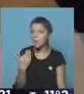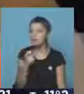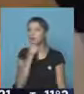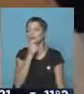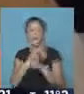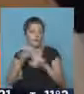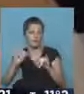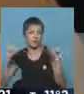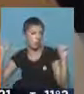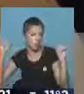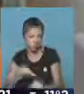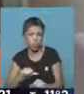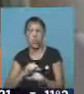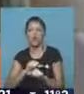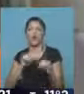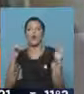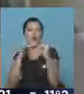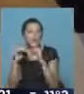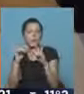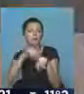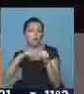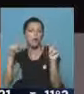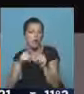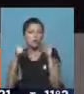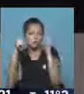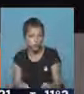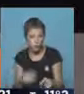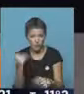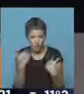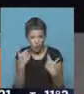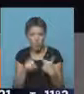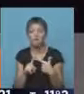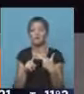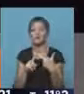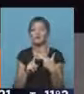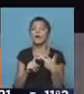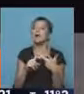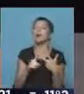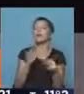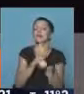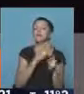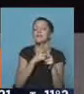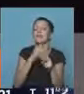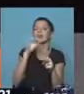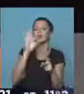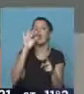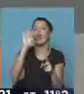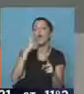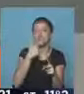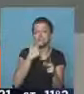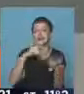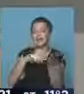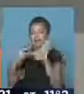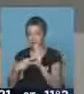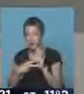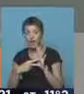de información, dejar una red fuera de línea durante un tiempo. Hay ataques de DOS, se llaman, ataques de denegación de servicios distribuidos, donde se